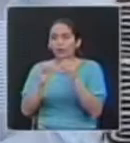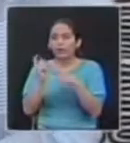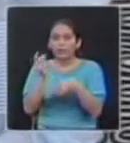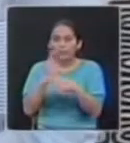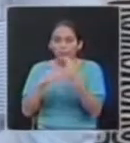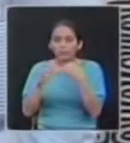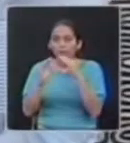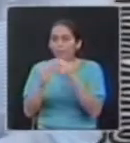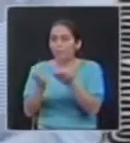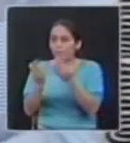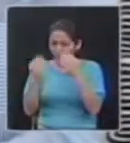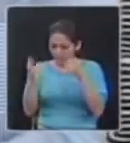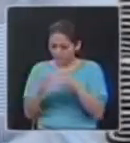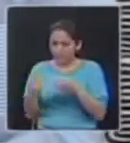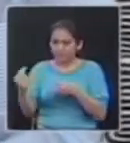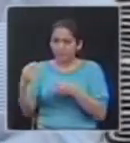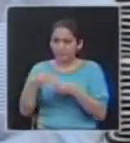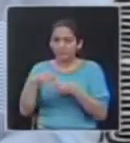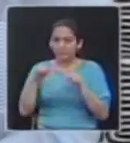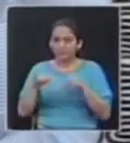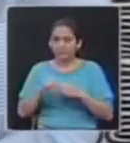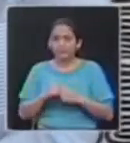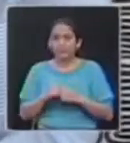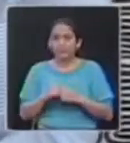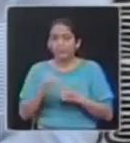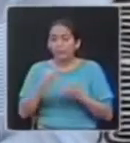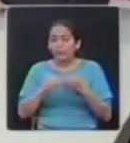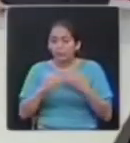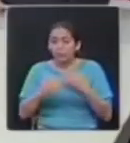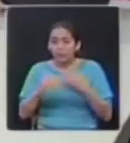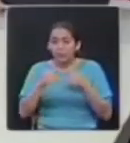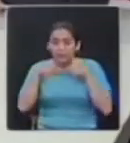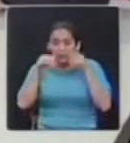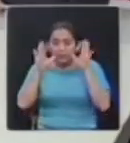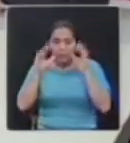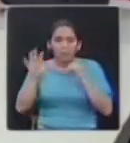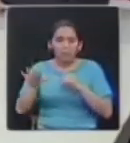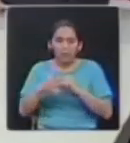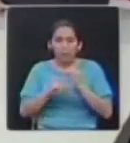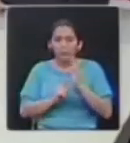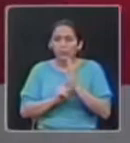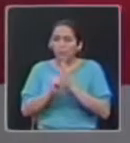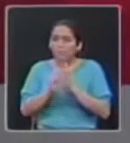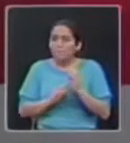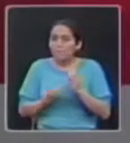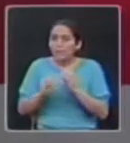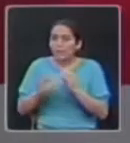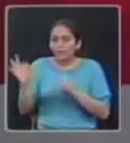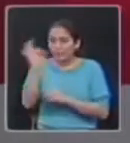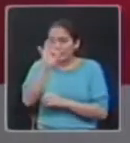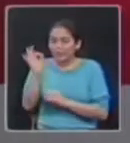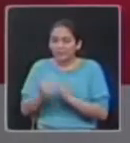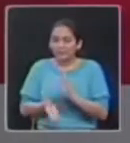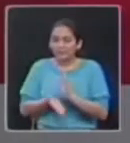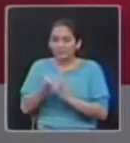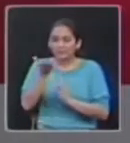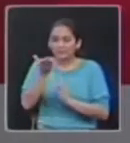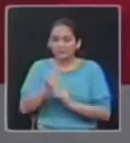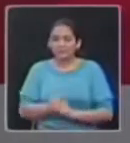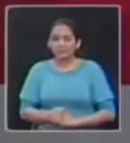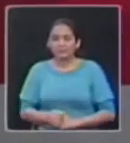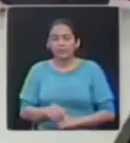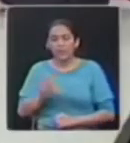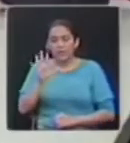ahí para apoyarles. Y para fin de año pretendemos crecer por lo menos un 15% más. ¿Cuánto para este segundo semestre?